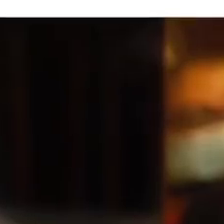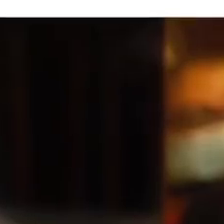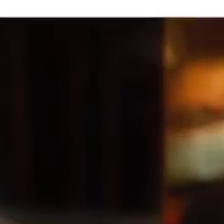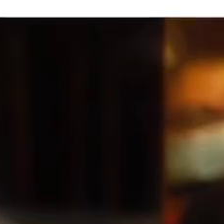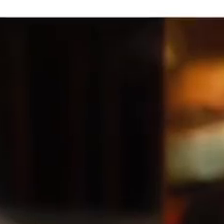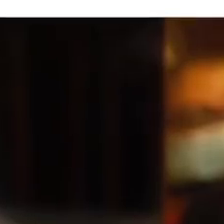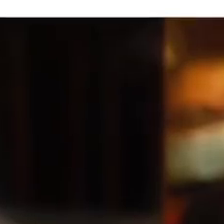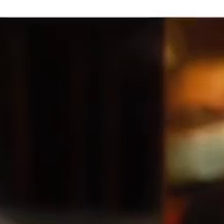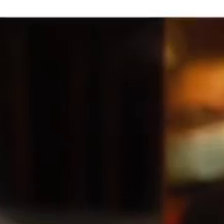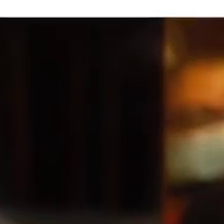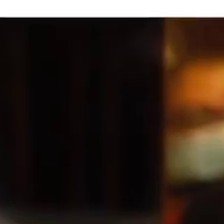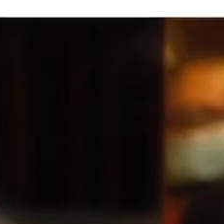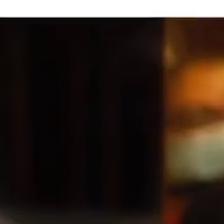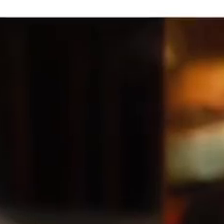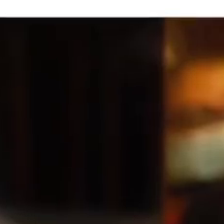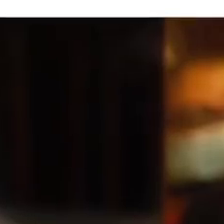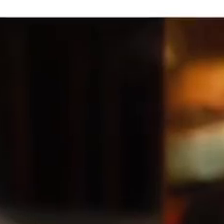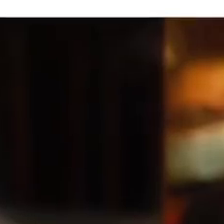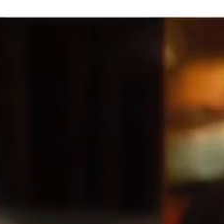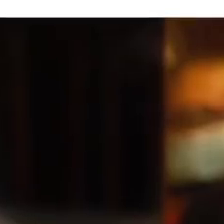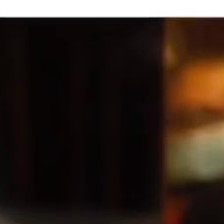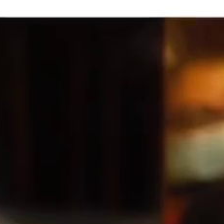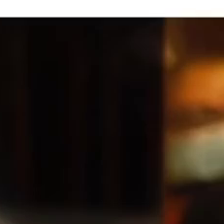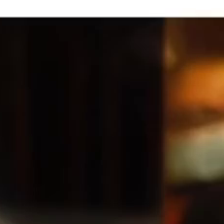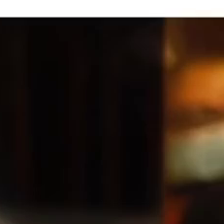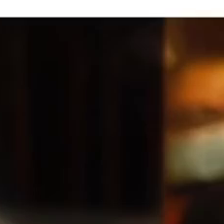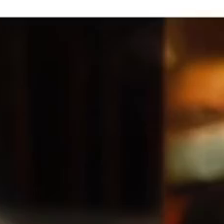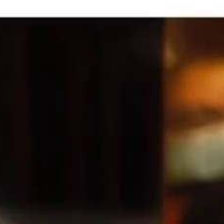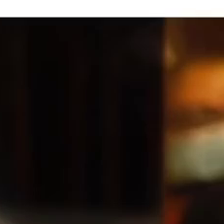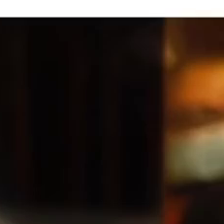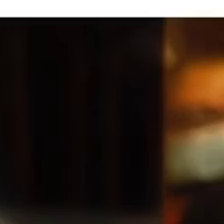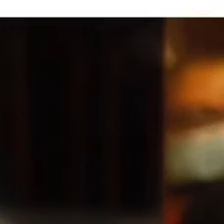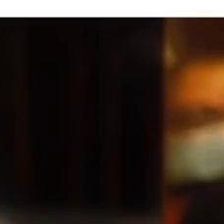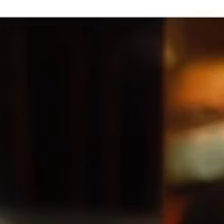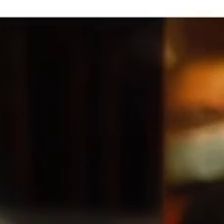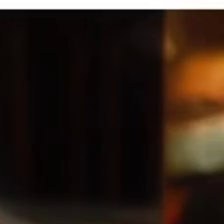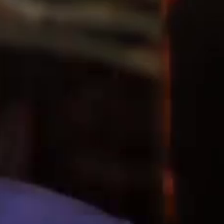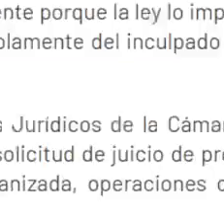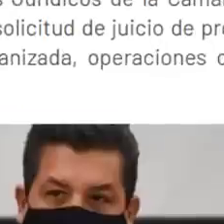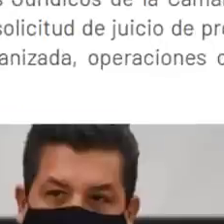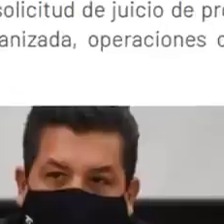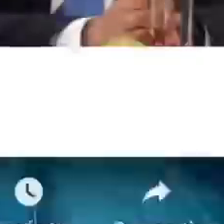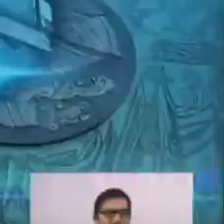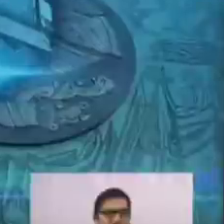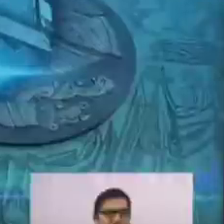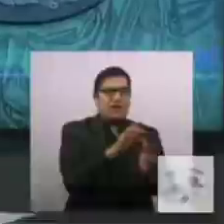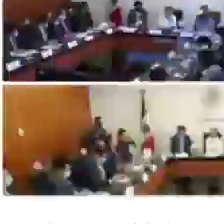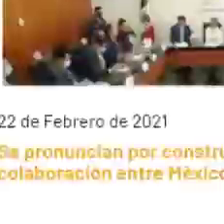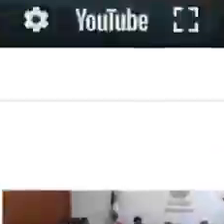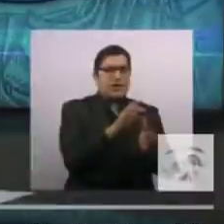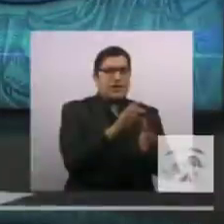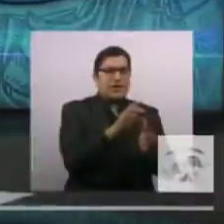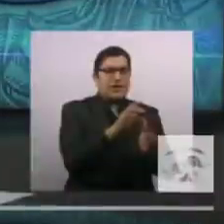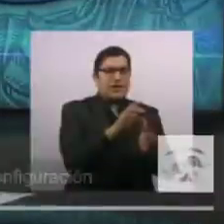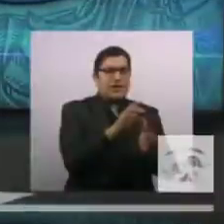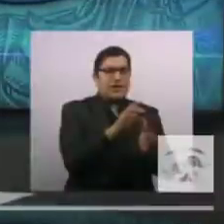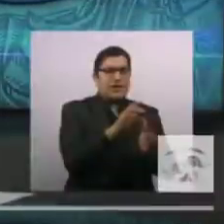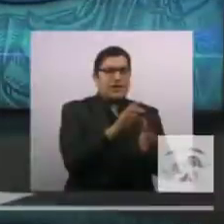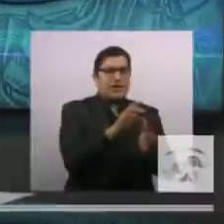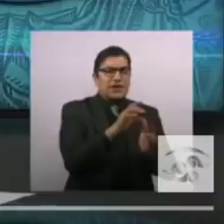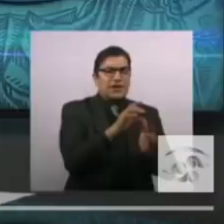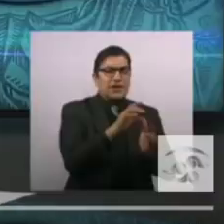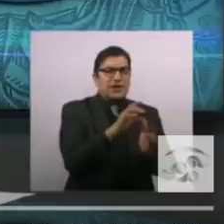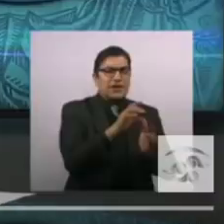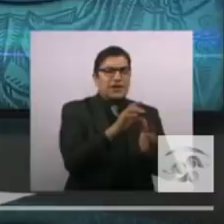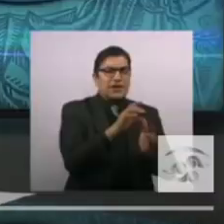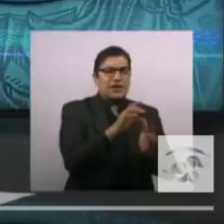la sección instructora rechazó hacer público el expediente que analiza el tema del gobernador de Tamaulipas. Esto dijo en